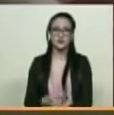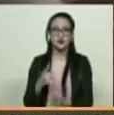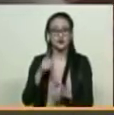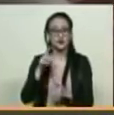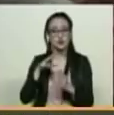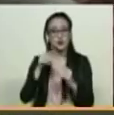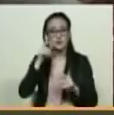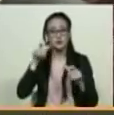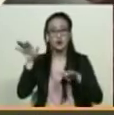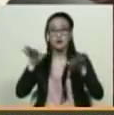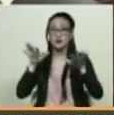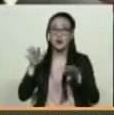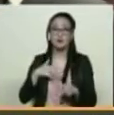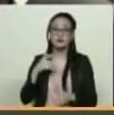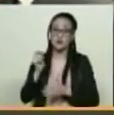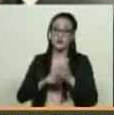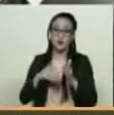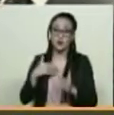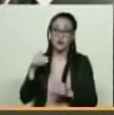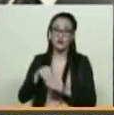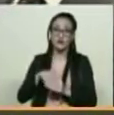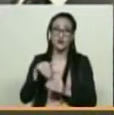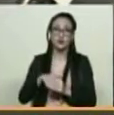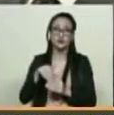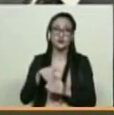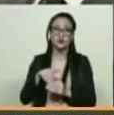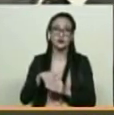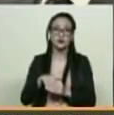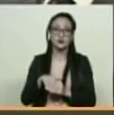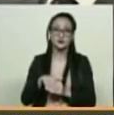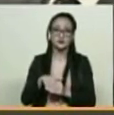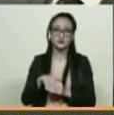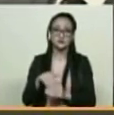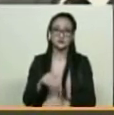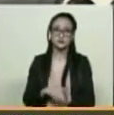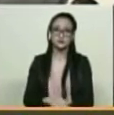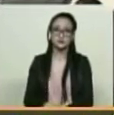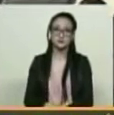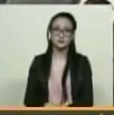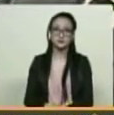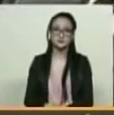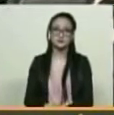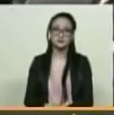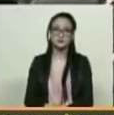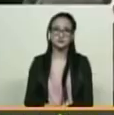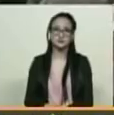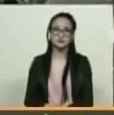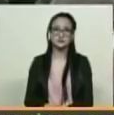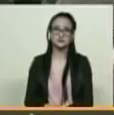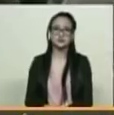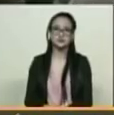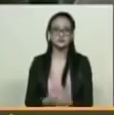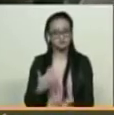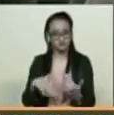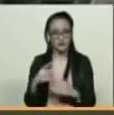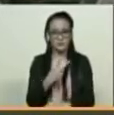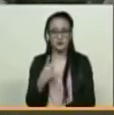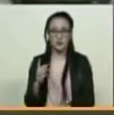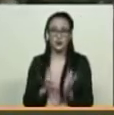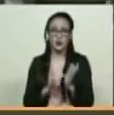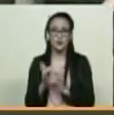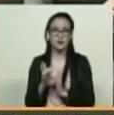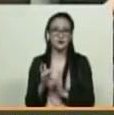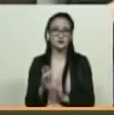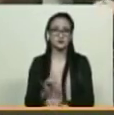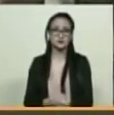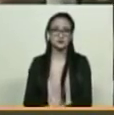no están habilitados, según la norma venezolana, para votar en este proceso eleccionario del próximo